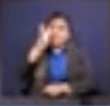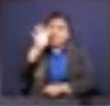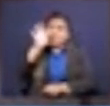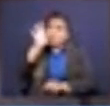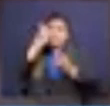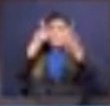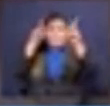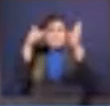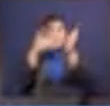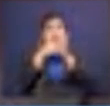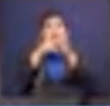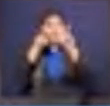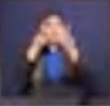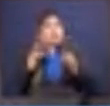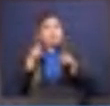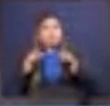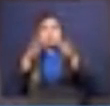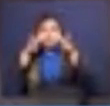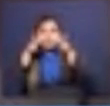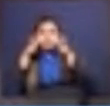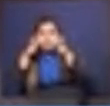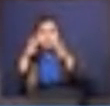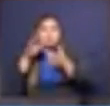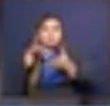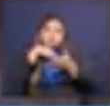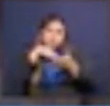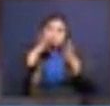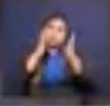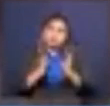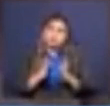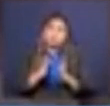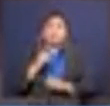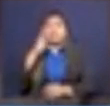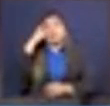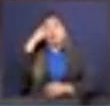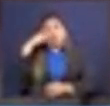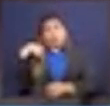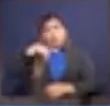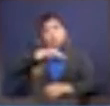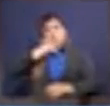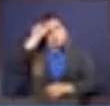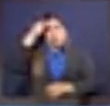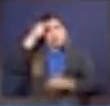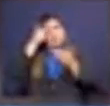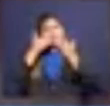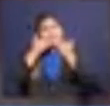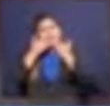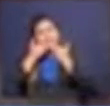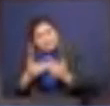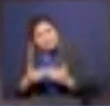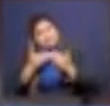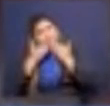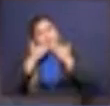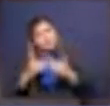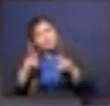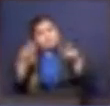personas. Para cada uno de ustedes estamos eternamente agradecidos.